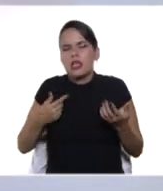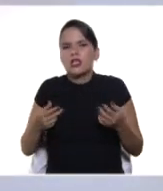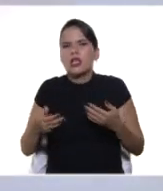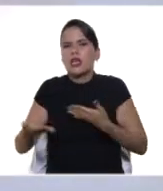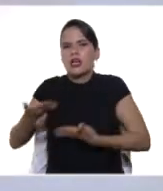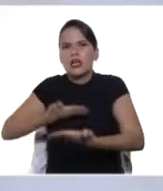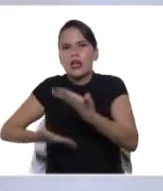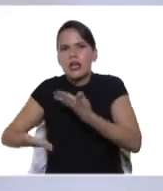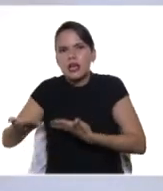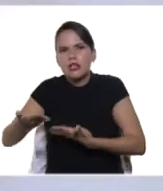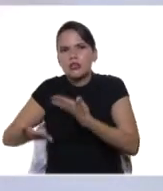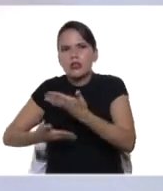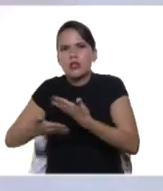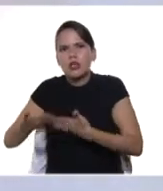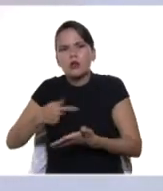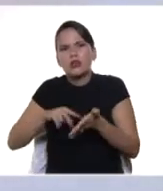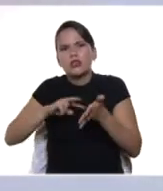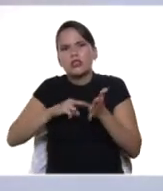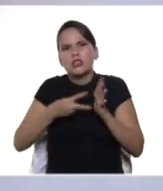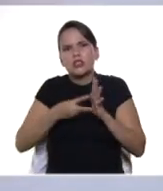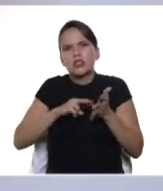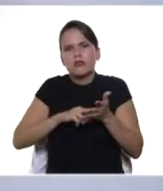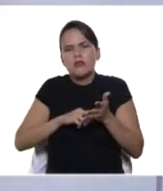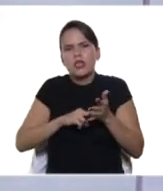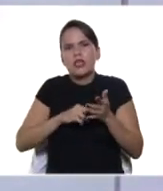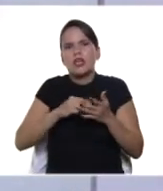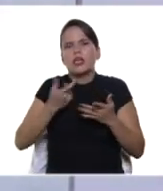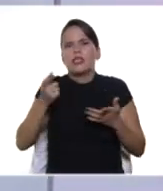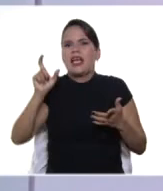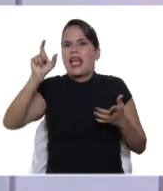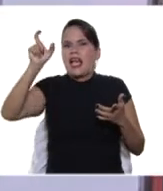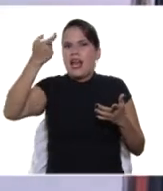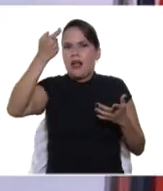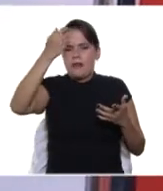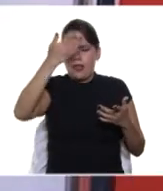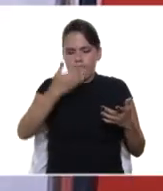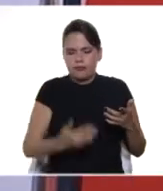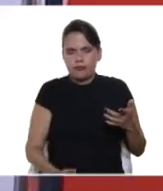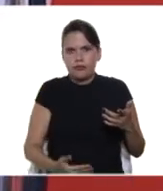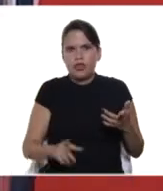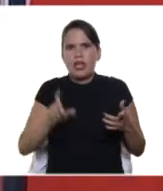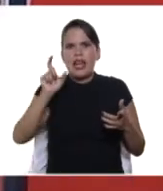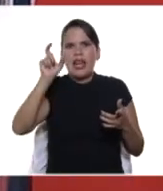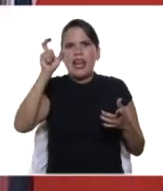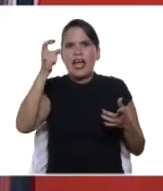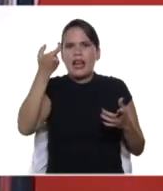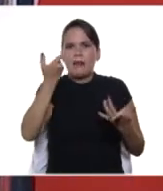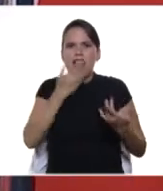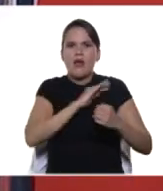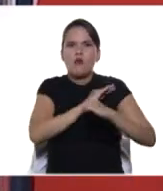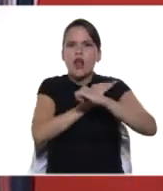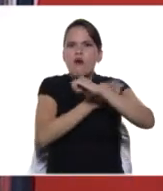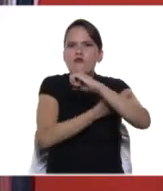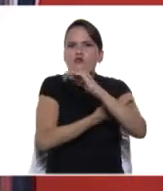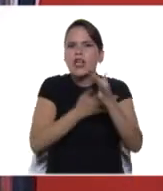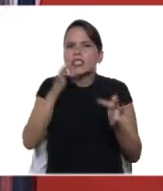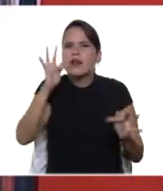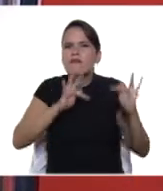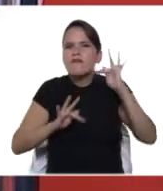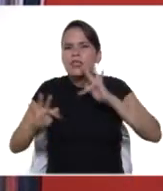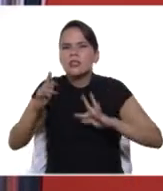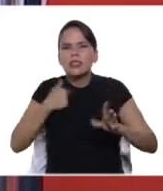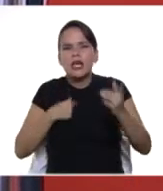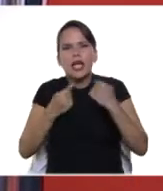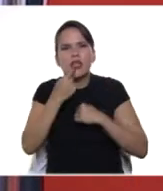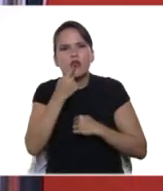relacionada con lo que es el concepto de la gravedad. La gravedad es una magnitud física que nos